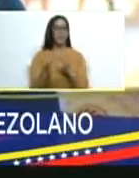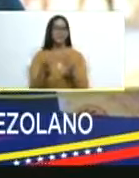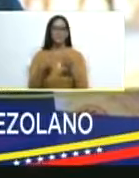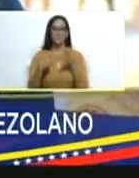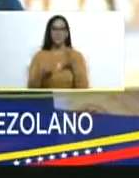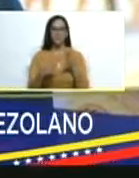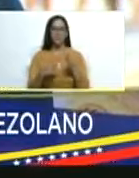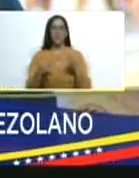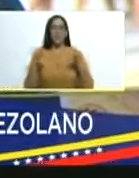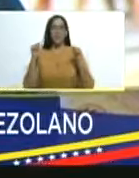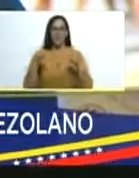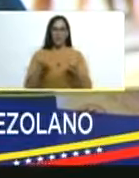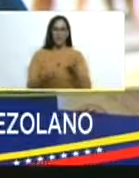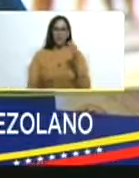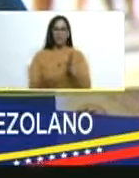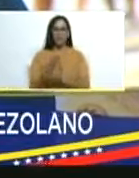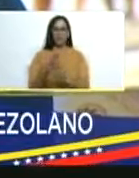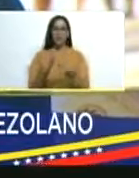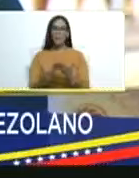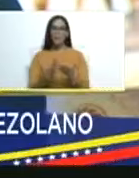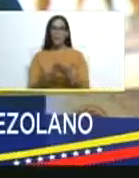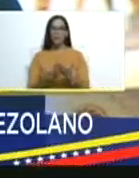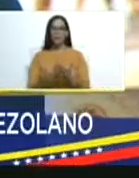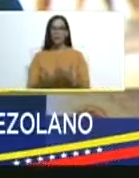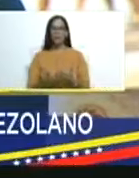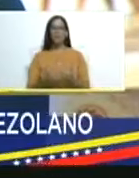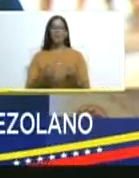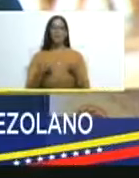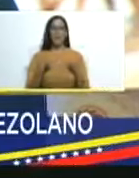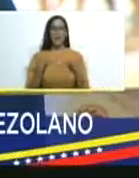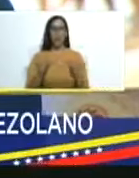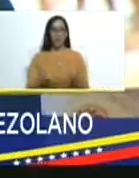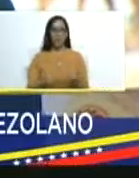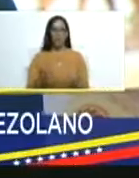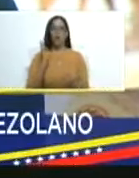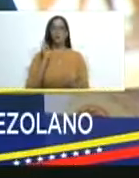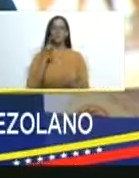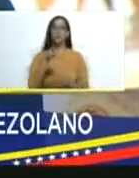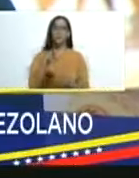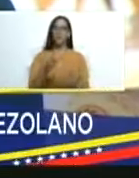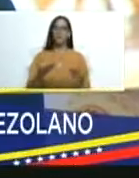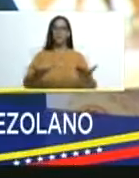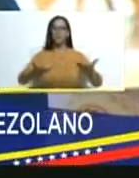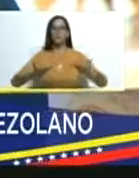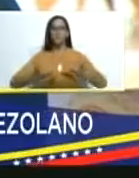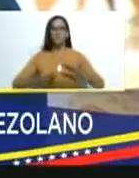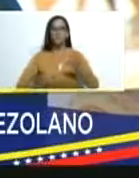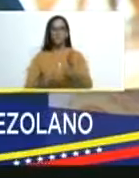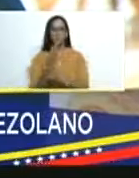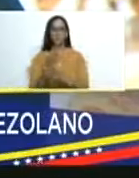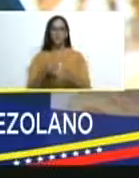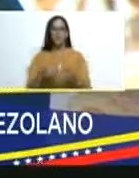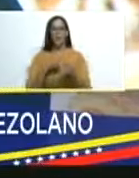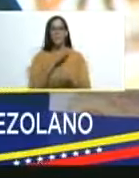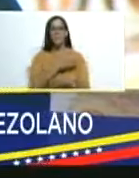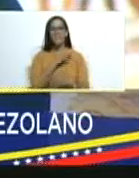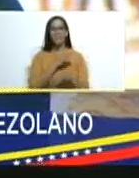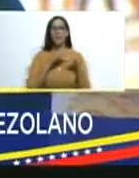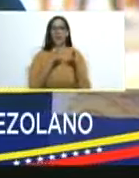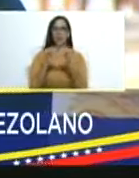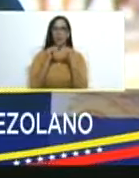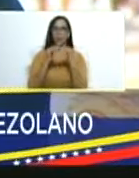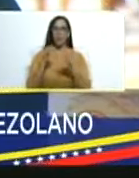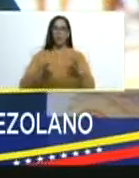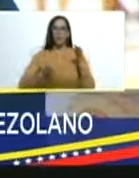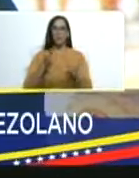Y allí ha surgido una propuesta, presidente, que ahora que usted lanzó y está liderizando la Gran Misión Igualdad y